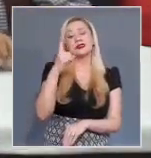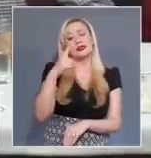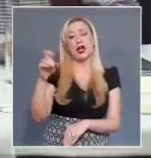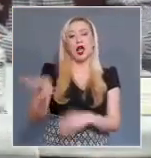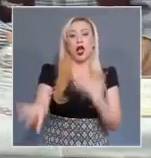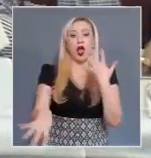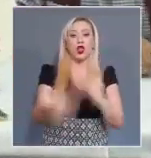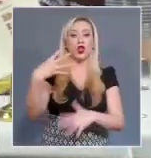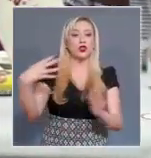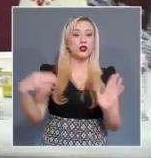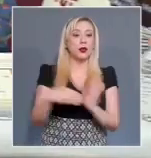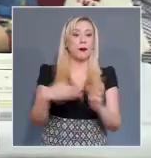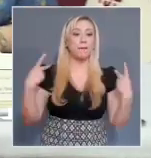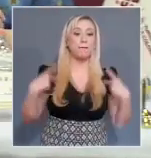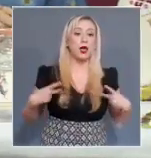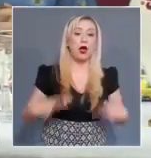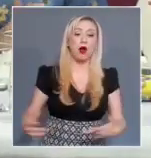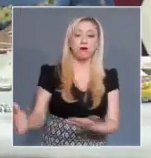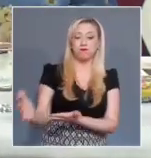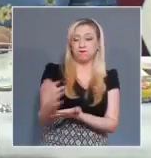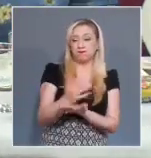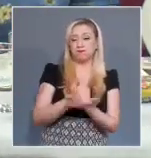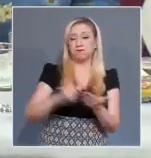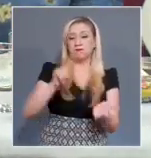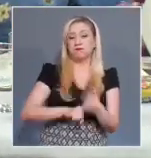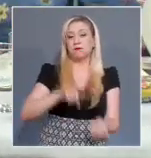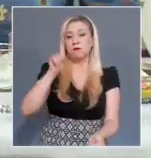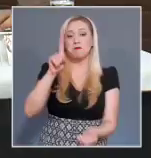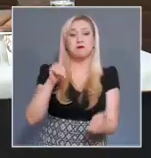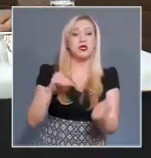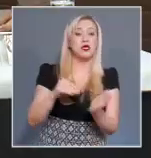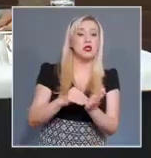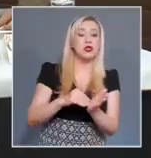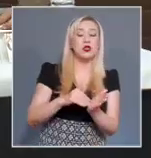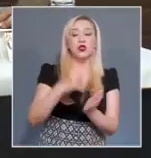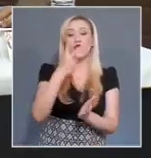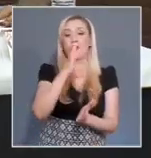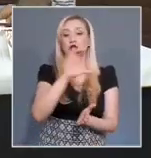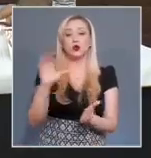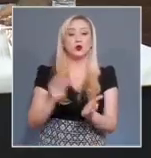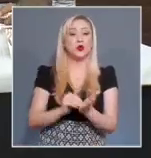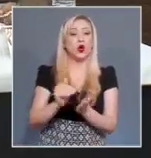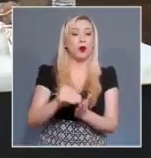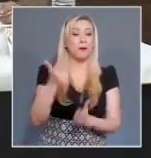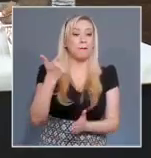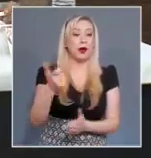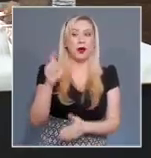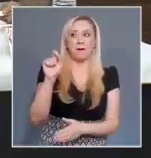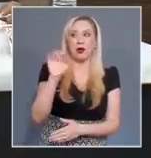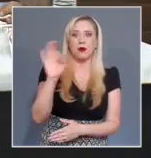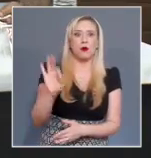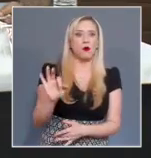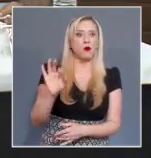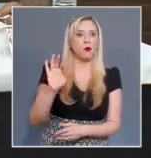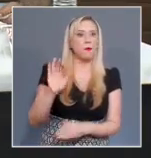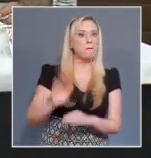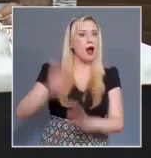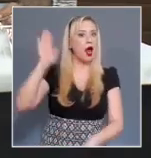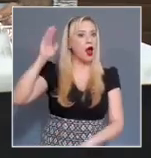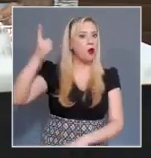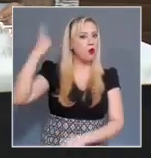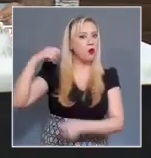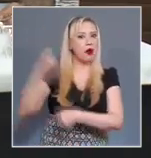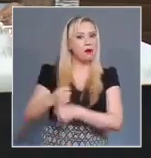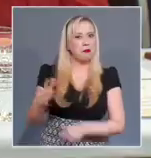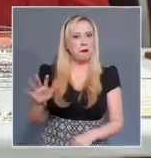derrama económica de 1.200 millones de pesos, es decir, 23% más que en el 2022. El